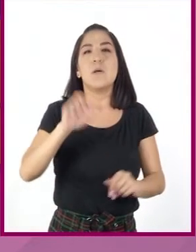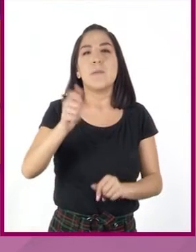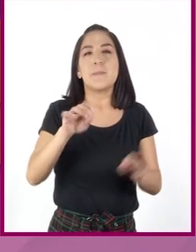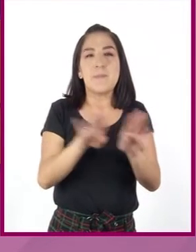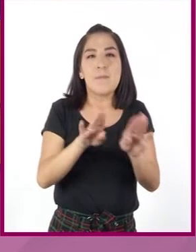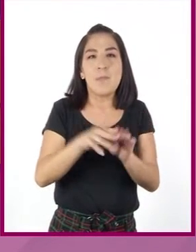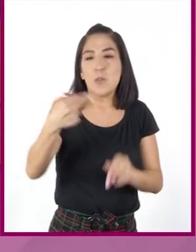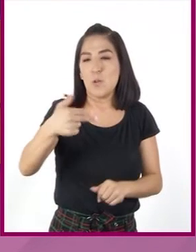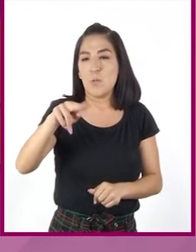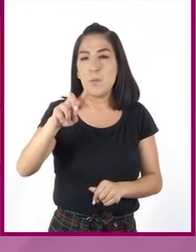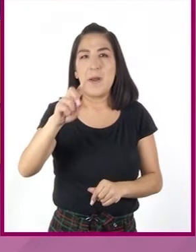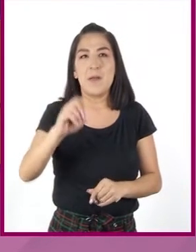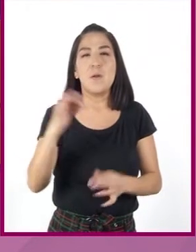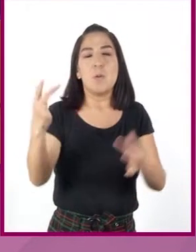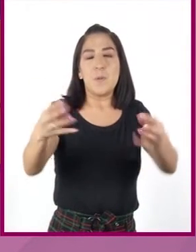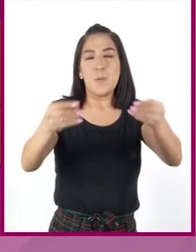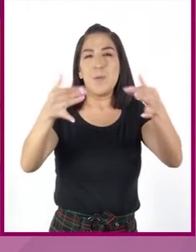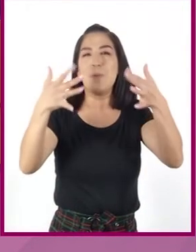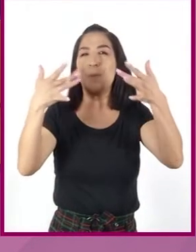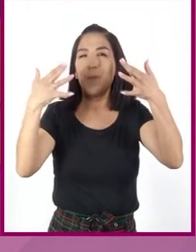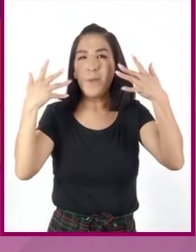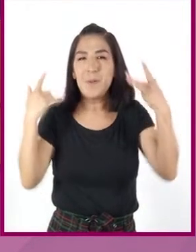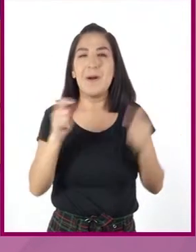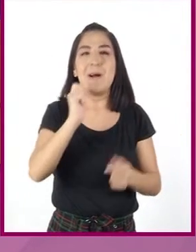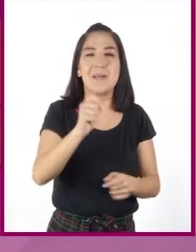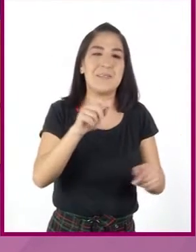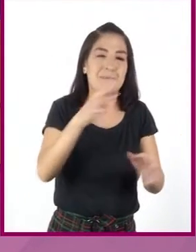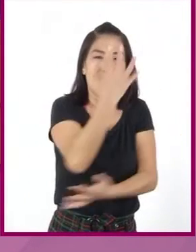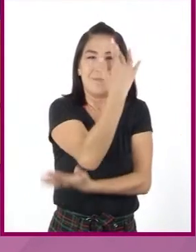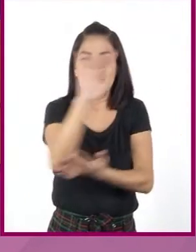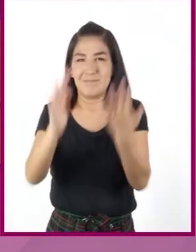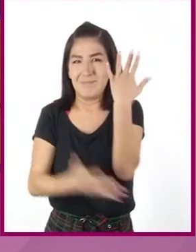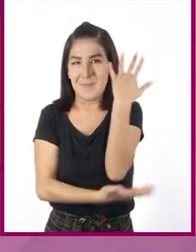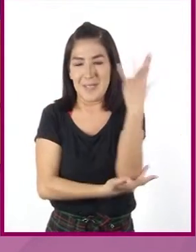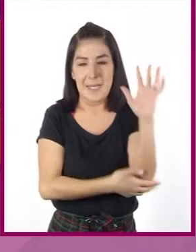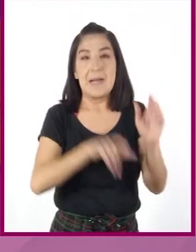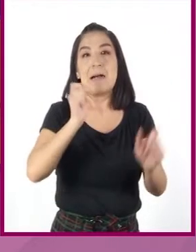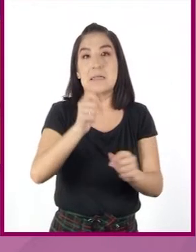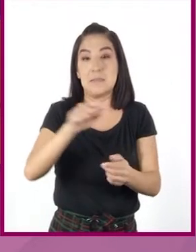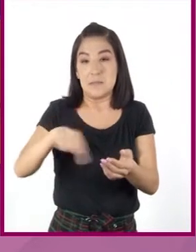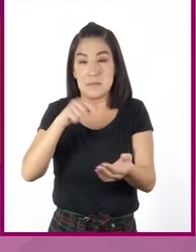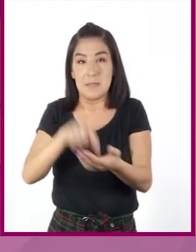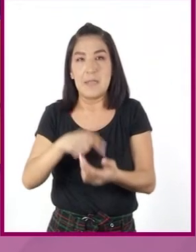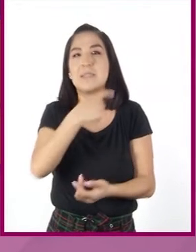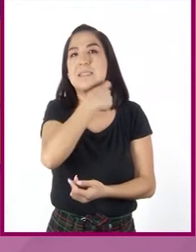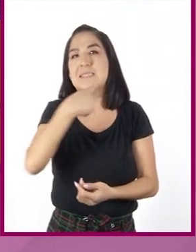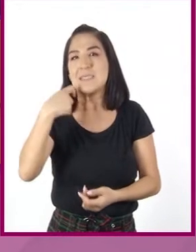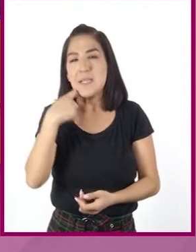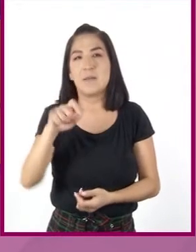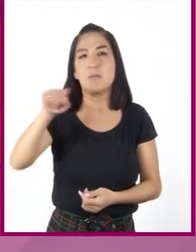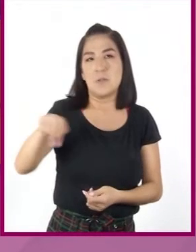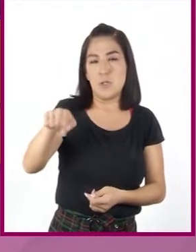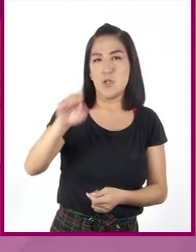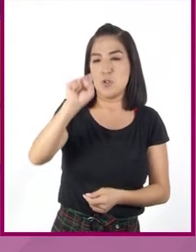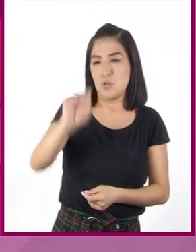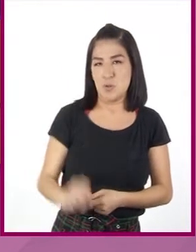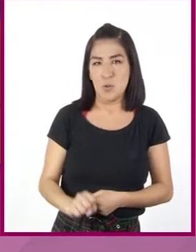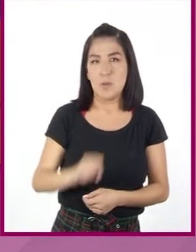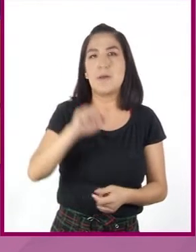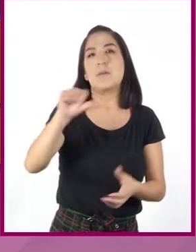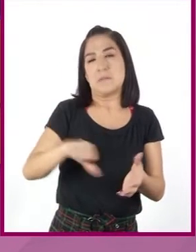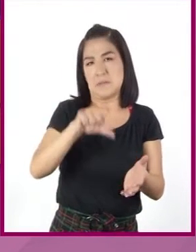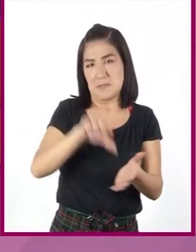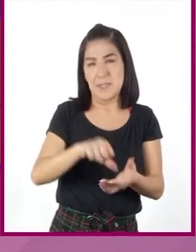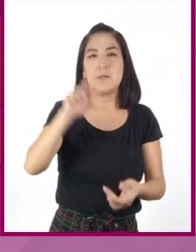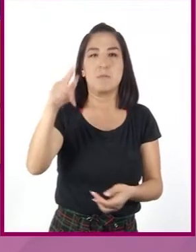la parte norte y sureste. El 19% presenta clima seco y semiseco hacia el sur y